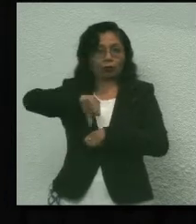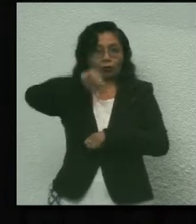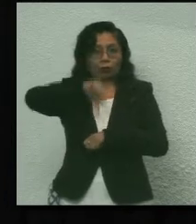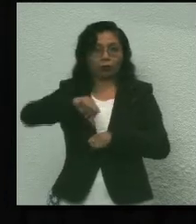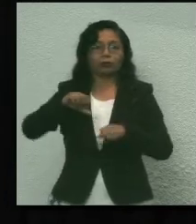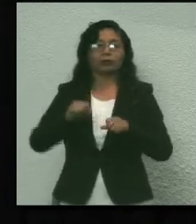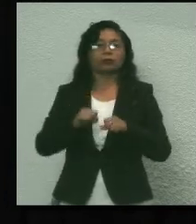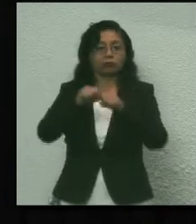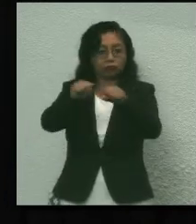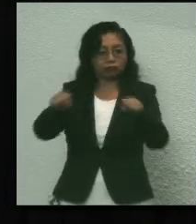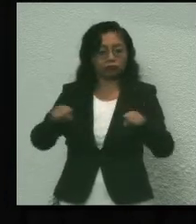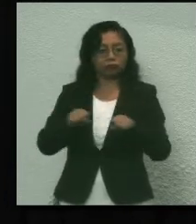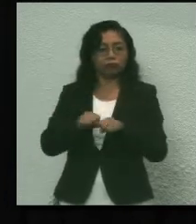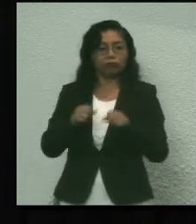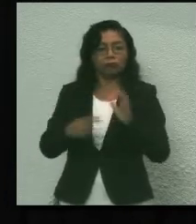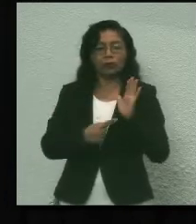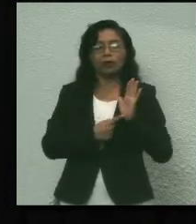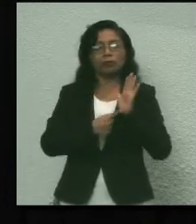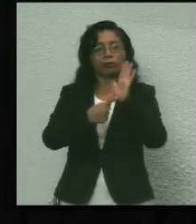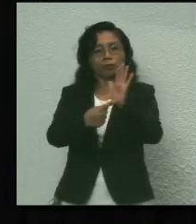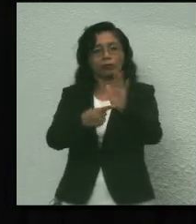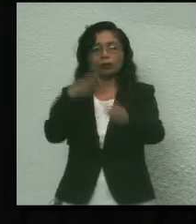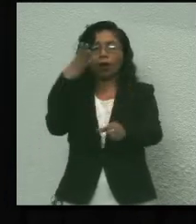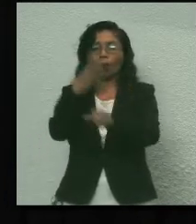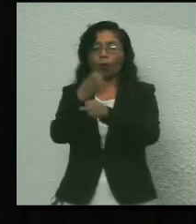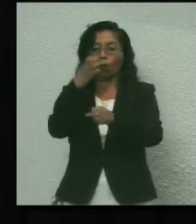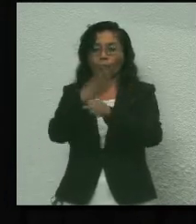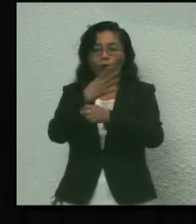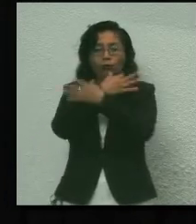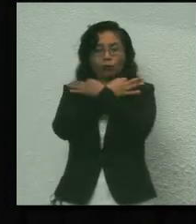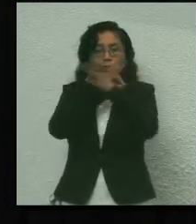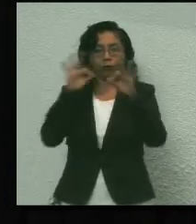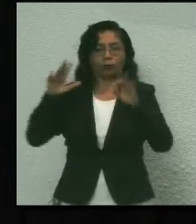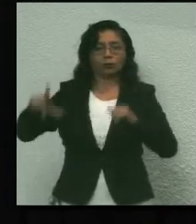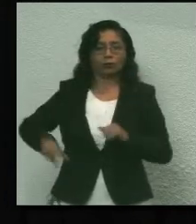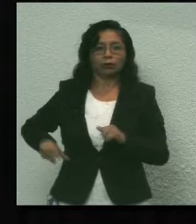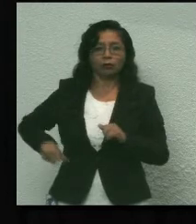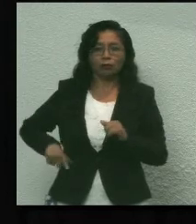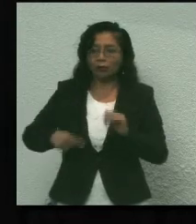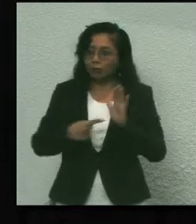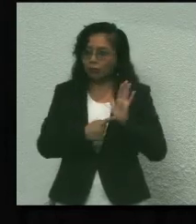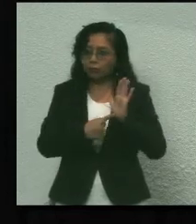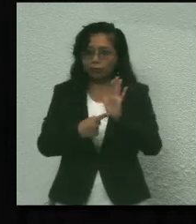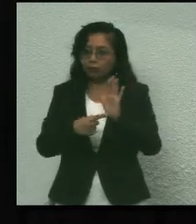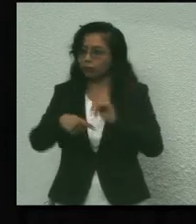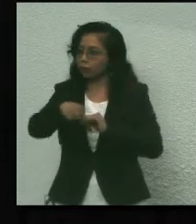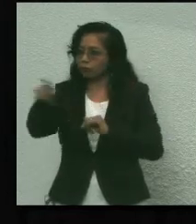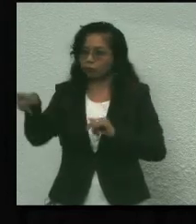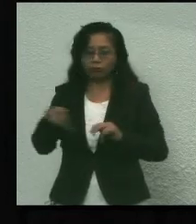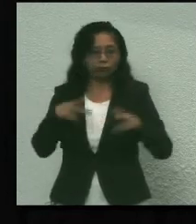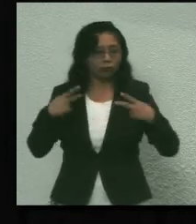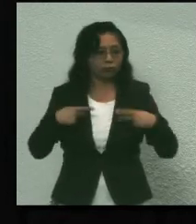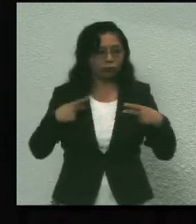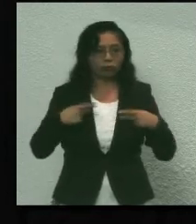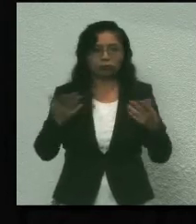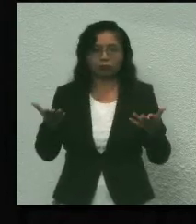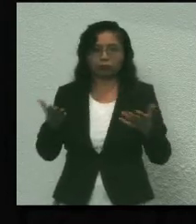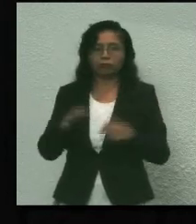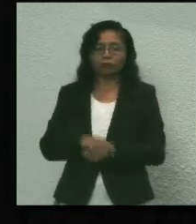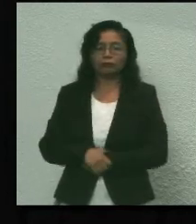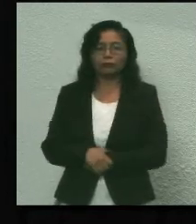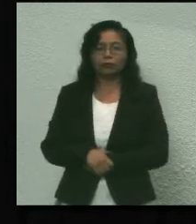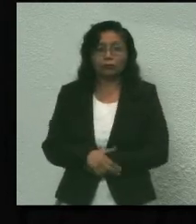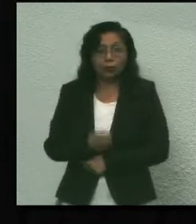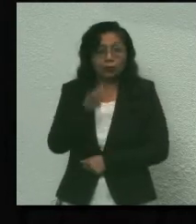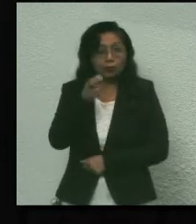recinto para presentar su cuarto informe de gobierno ante los representantes populares constituye